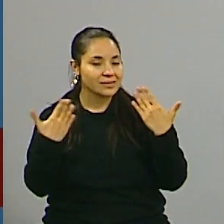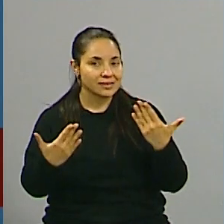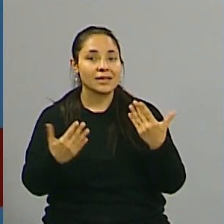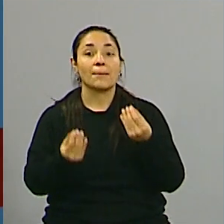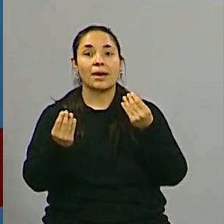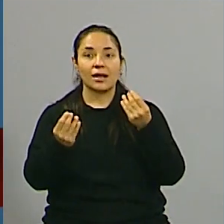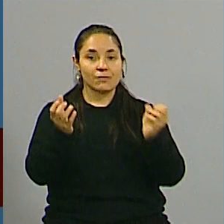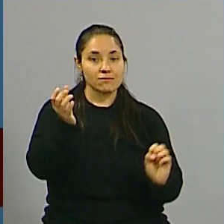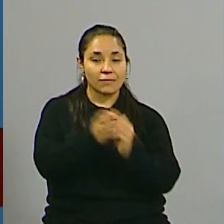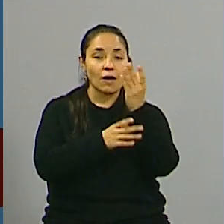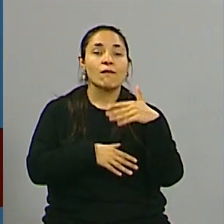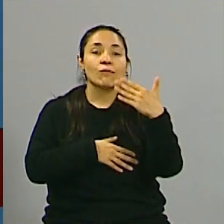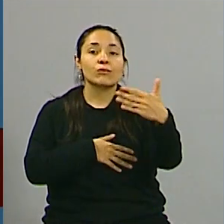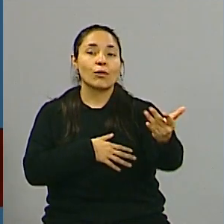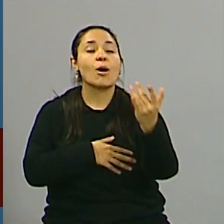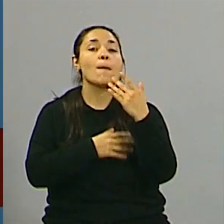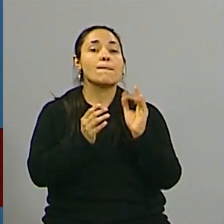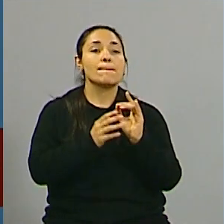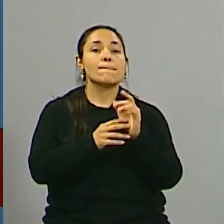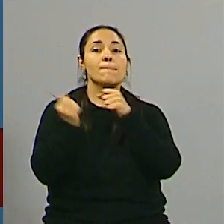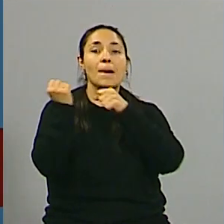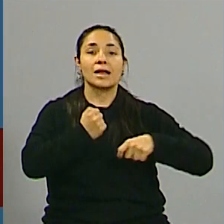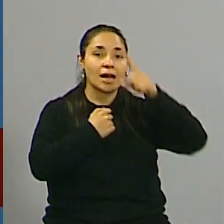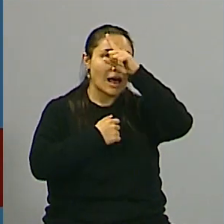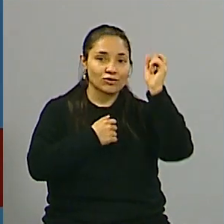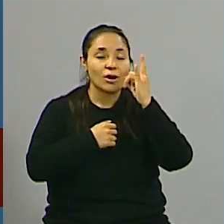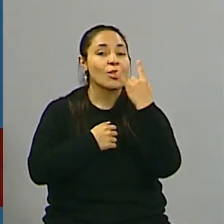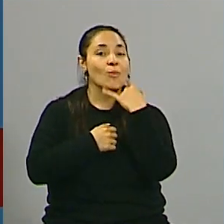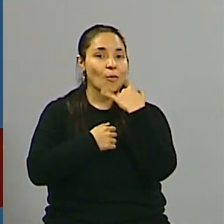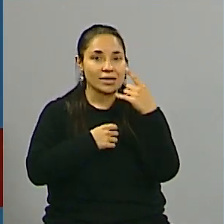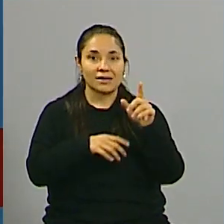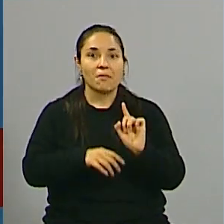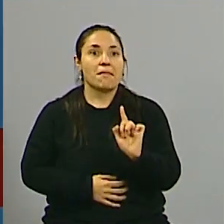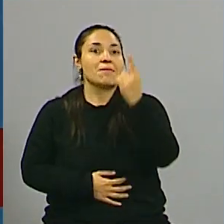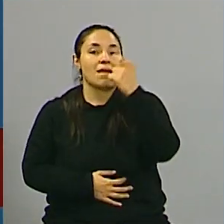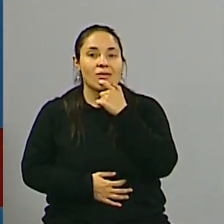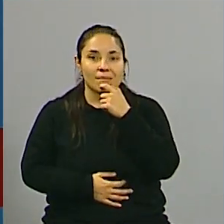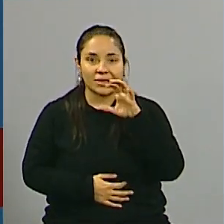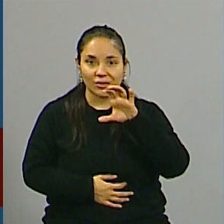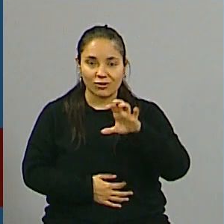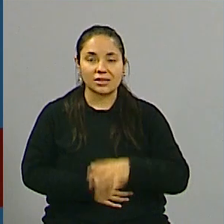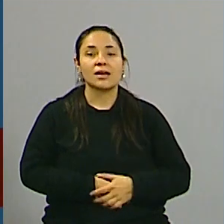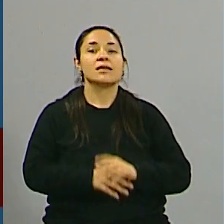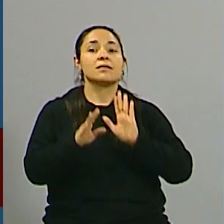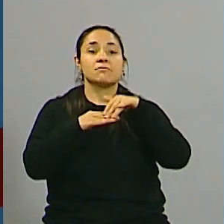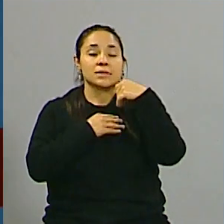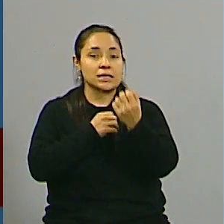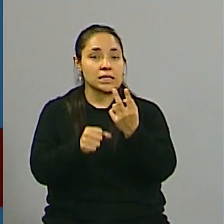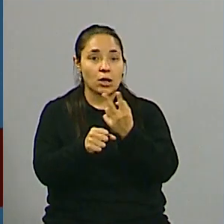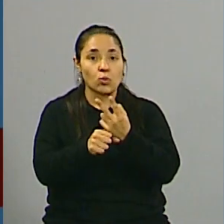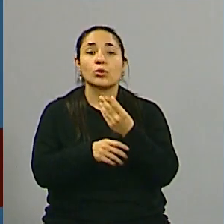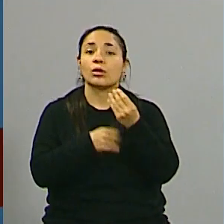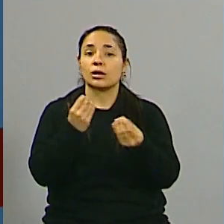creación del futuro Parque Nacional Uspallata, el primero de Mendoza. Particularmente el próximo paso que sigue